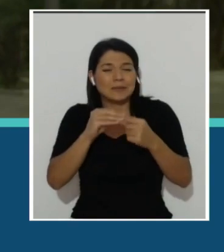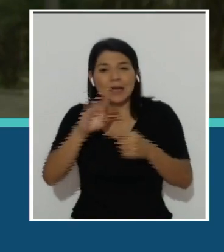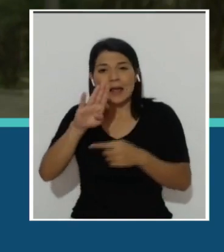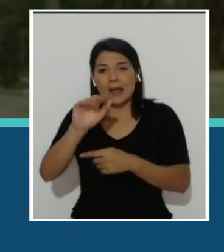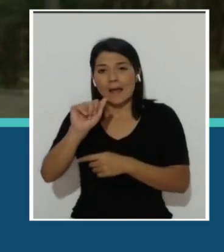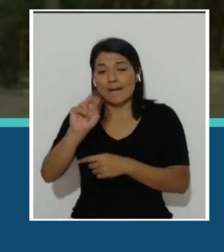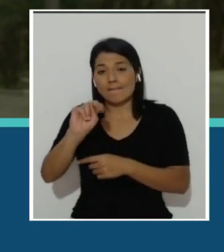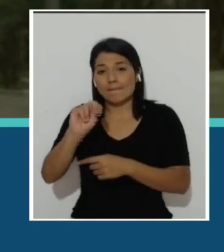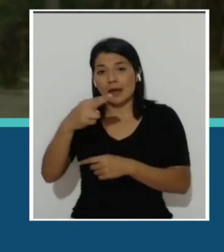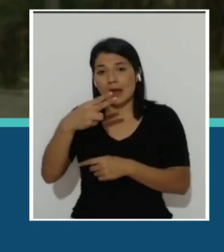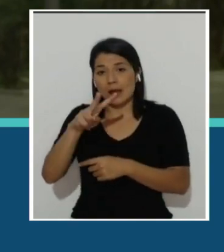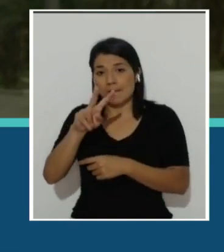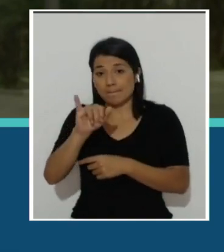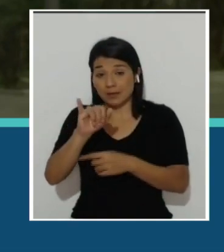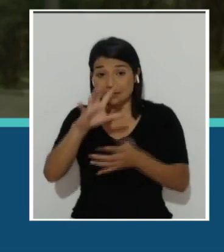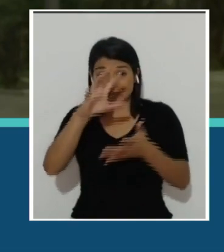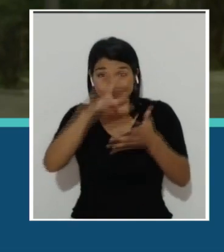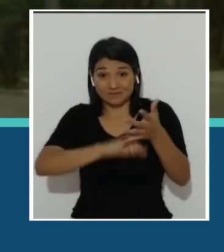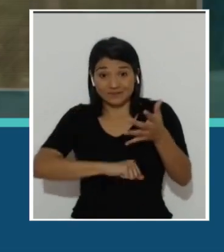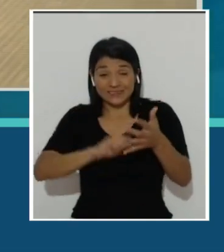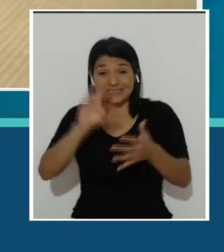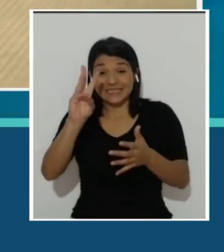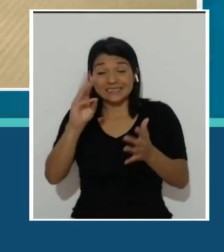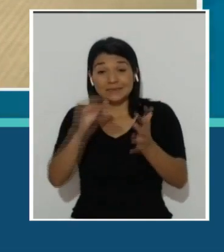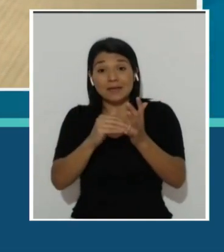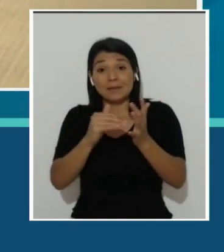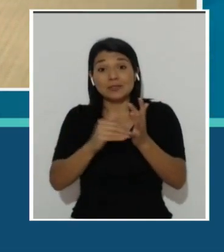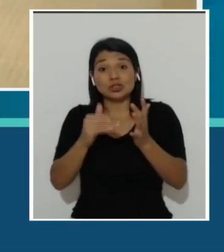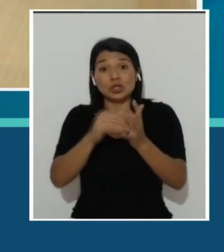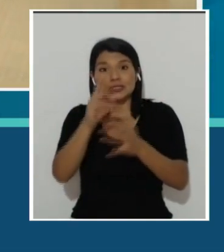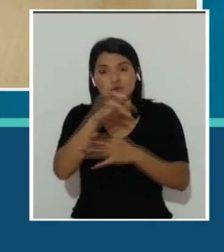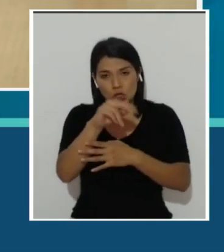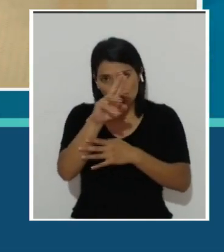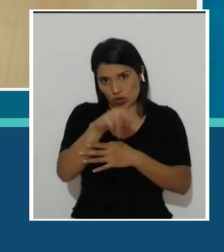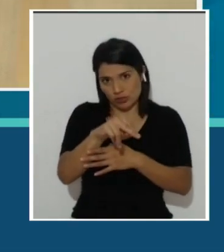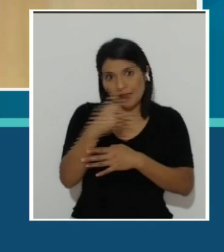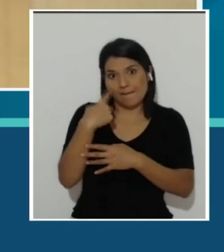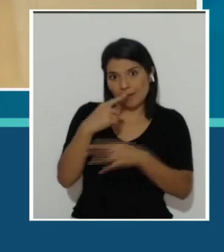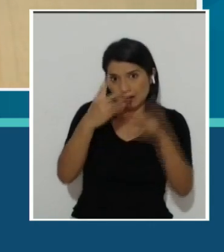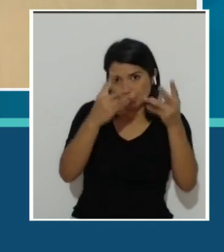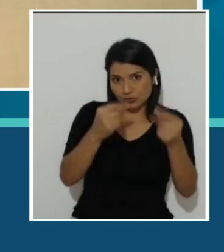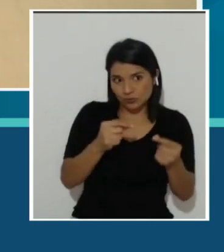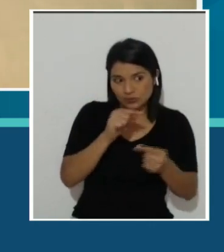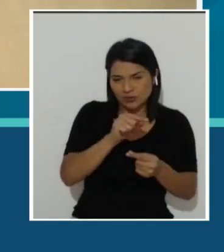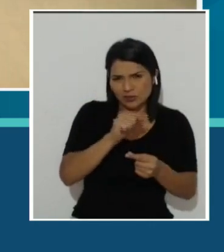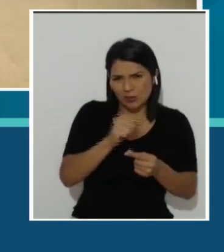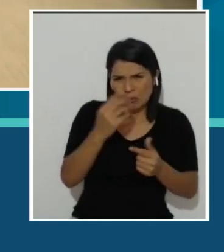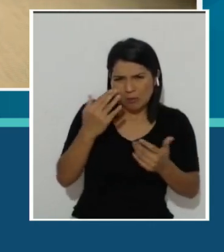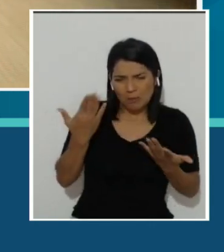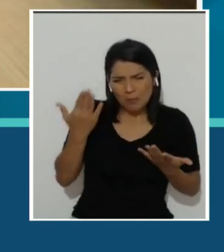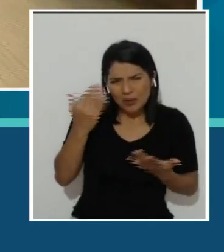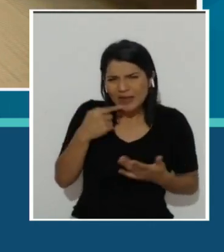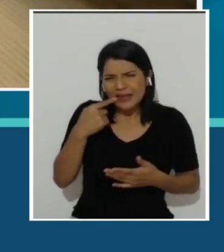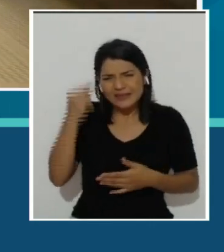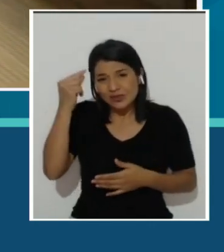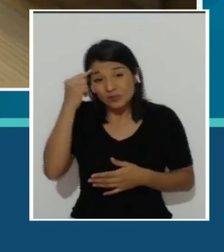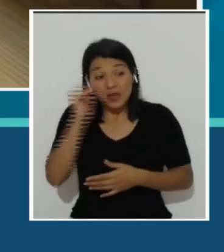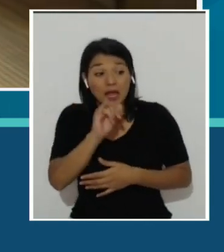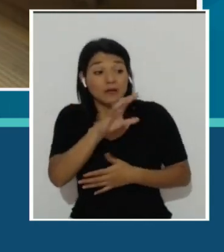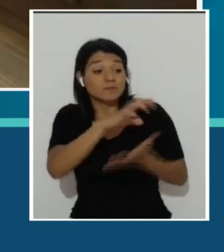que eran destinados a bono de vivienda. ¿Cuál era la excusa del Poder Ejecutivo? Que era dinero que se necesitaba para temas